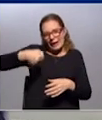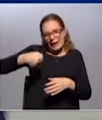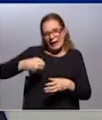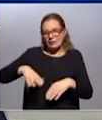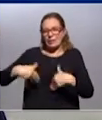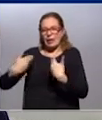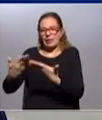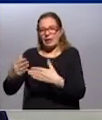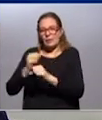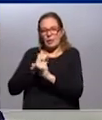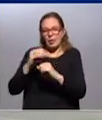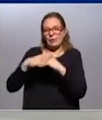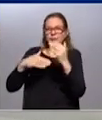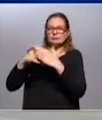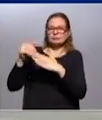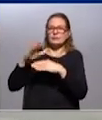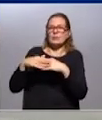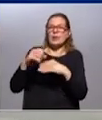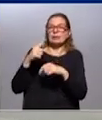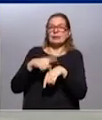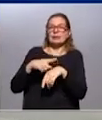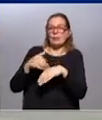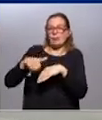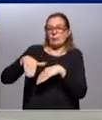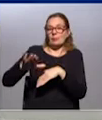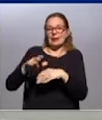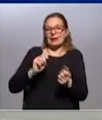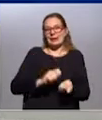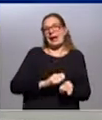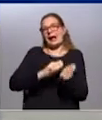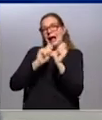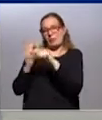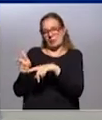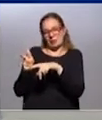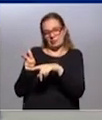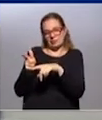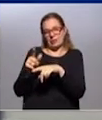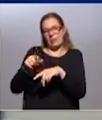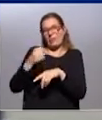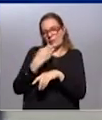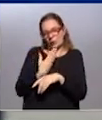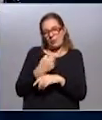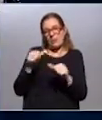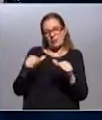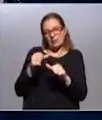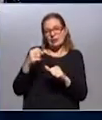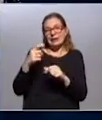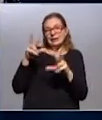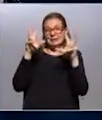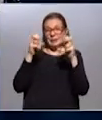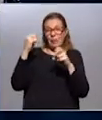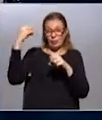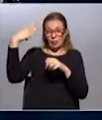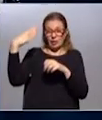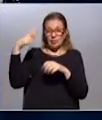materiales para que puedan sobrellevar este tiempo hasta que se han realojado lo vamos a hacer este el tema del alumbrado también